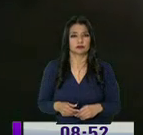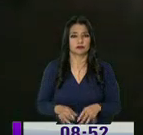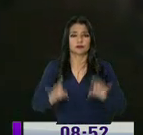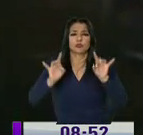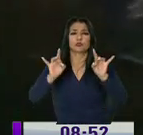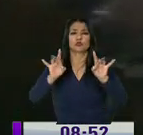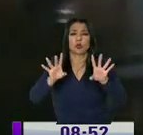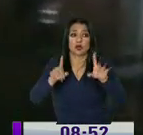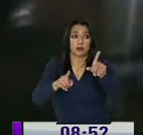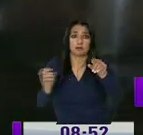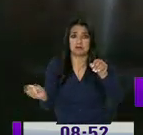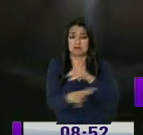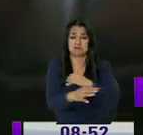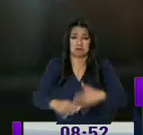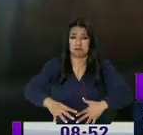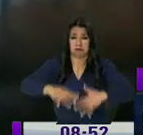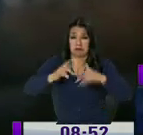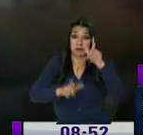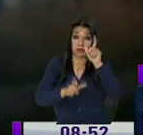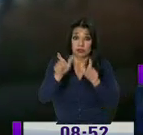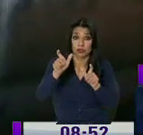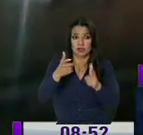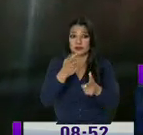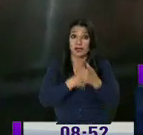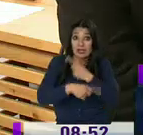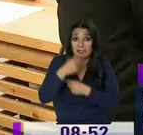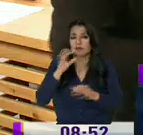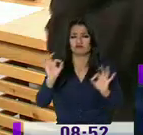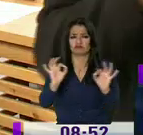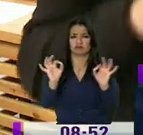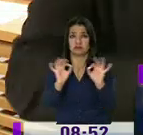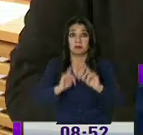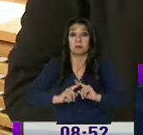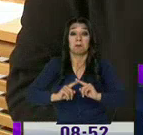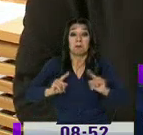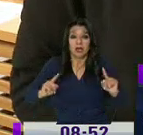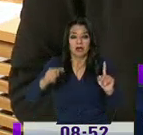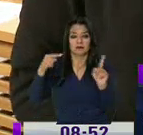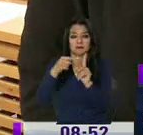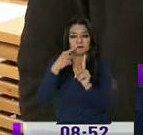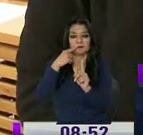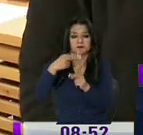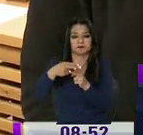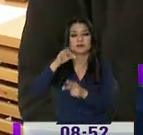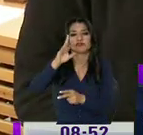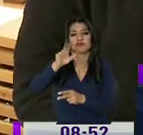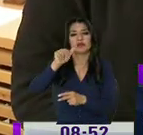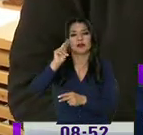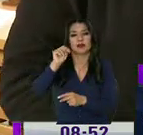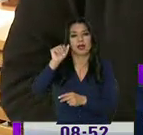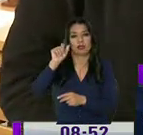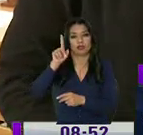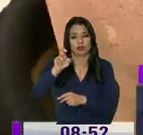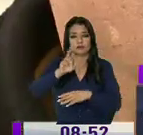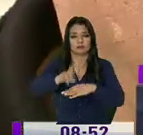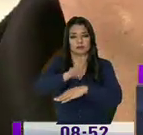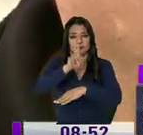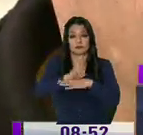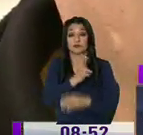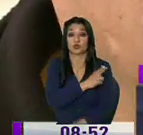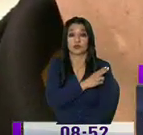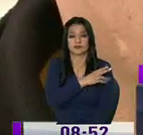Afortunadamente por estos incidentes no se registraron personas heridas. Sin embargo, Fernando Ponce de León, rector de la PUCE,